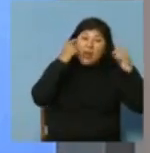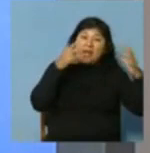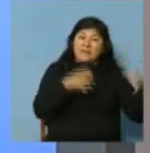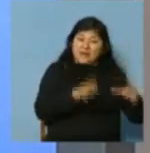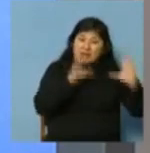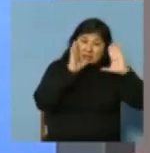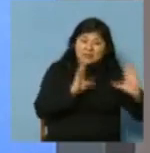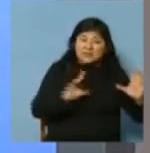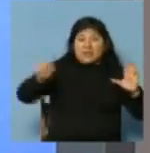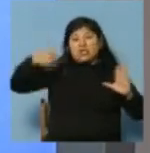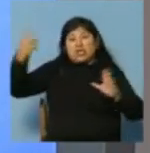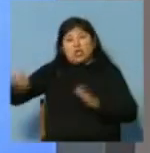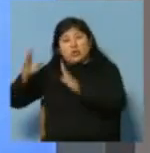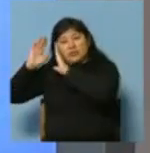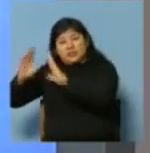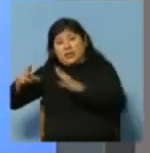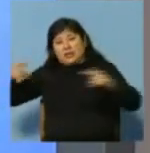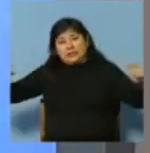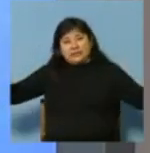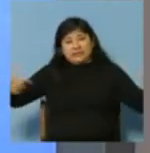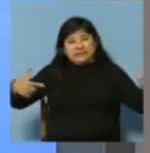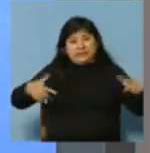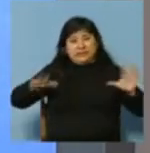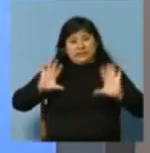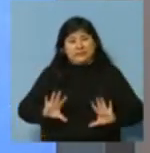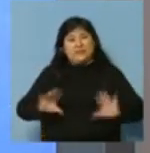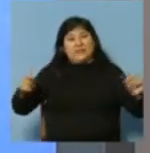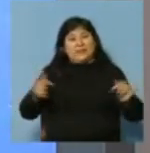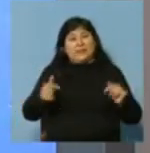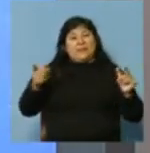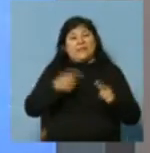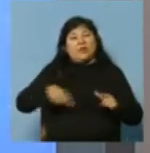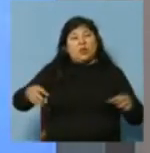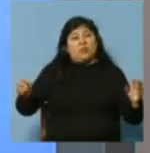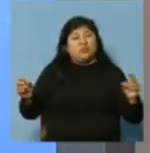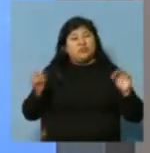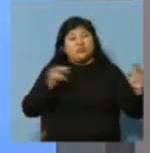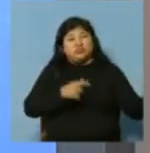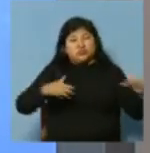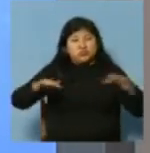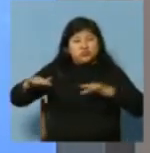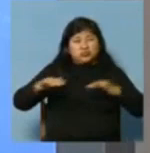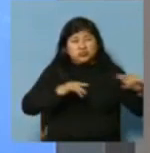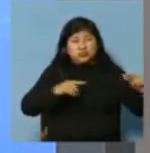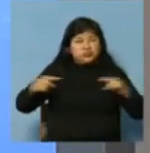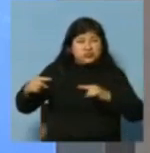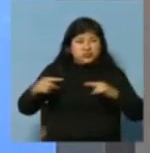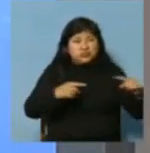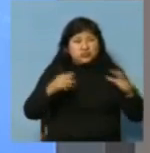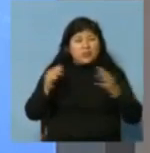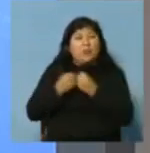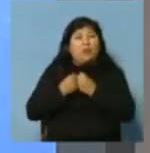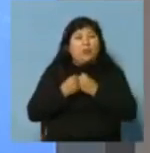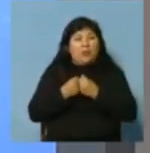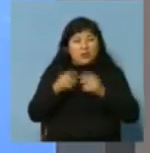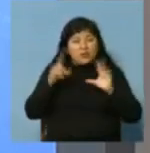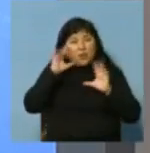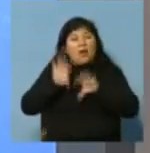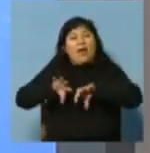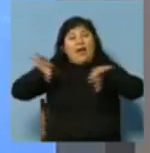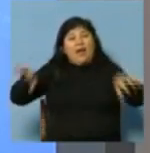muy grande por ésta está potenciado está esta discusión por la polarización que hay hoy día